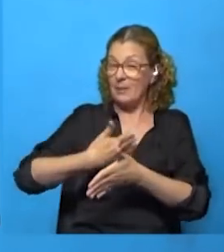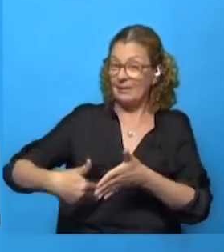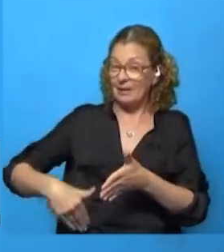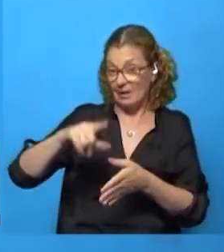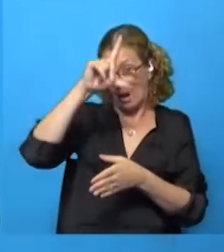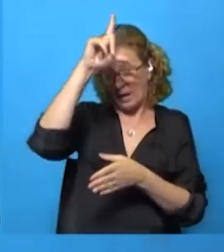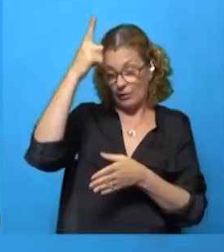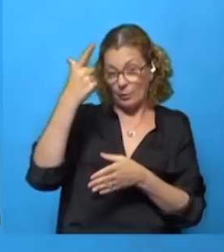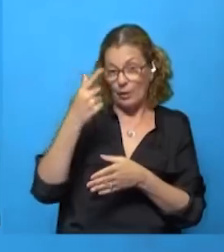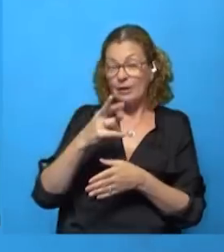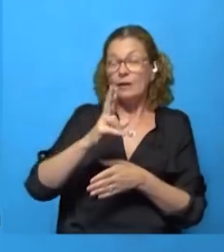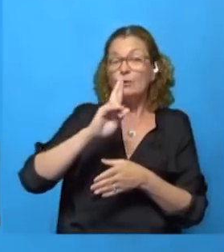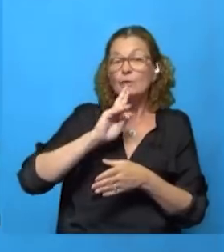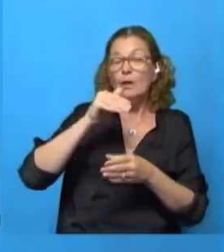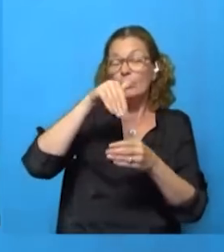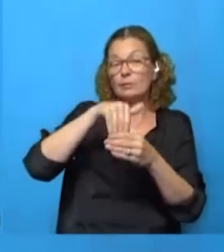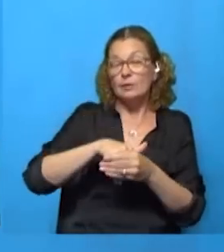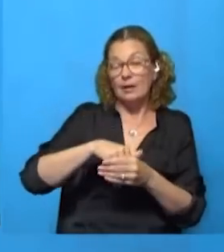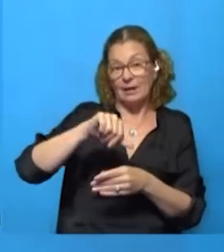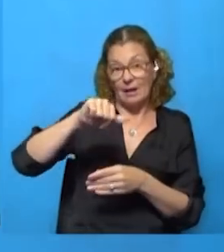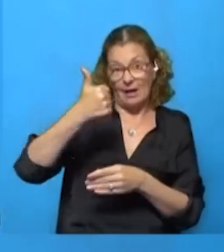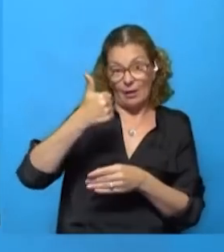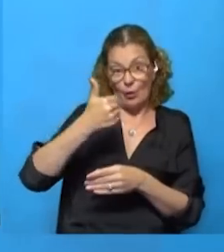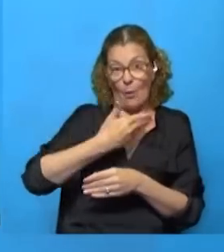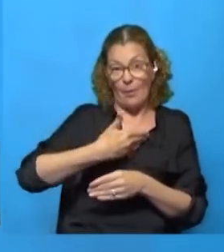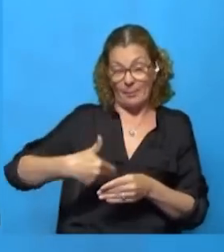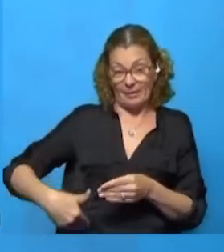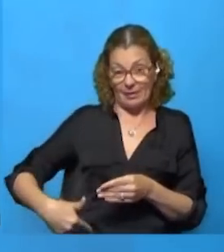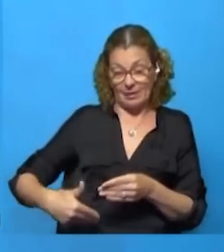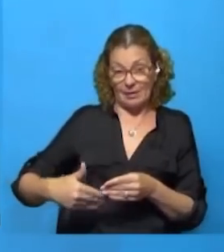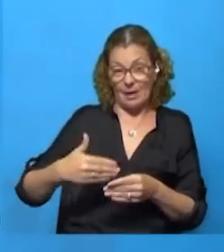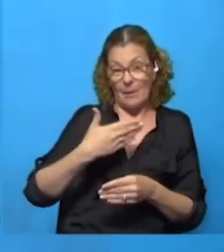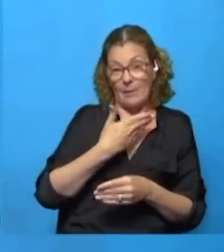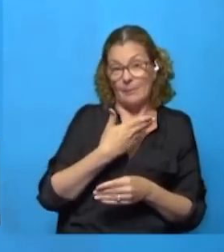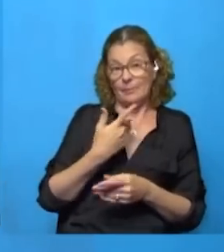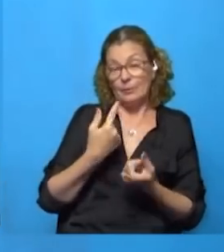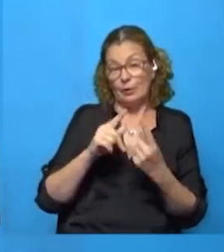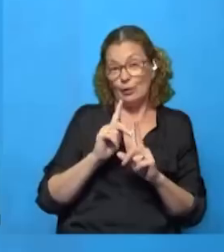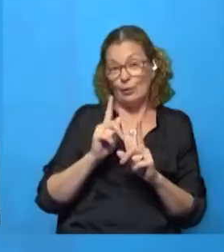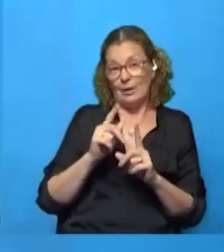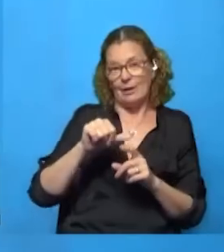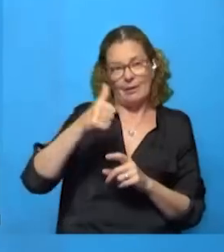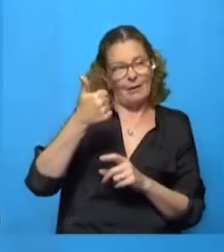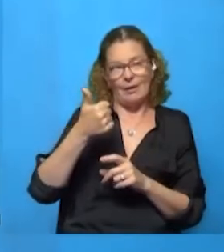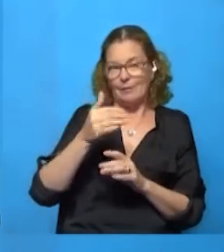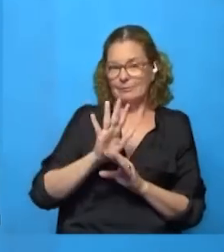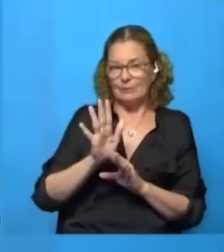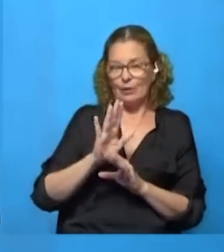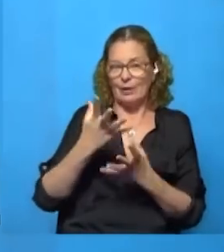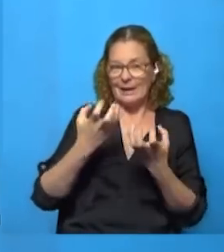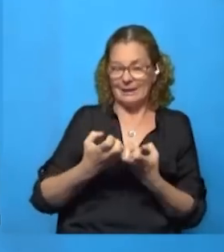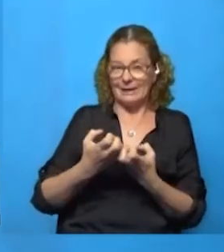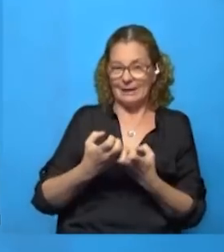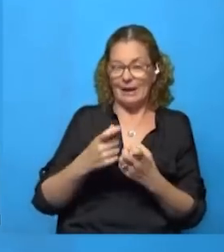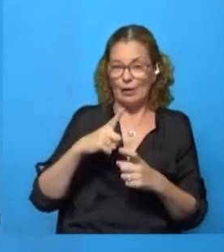el resultado del referéndum que es una victoria para el para el presidente y para el gobierno no es la victoria que quería